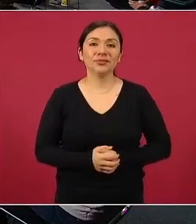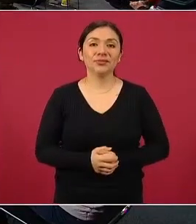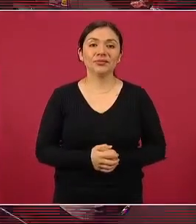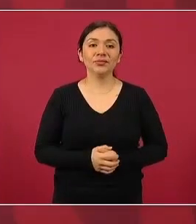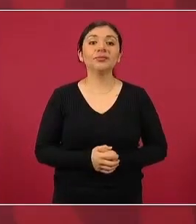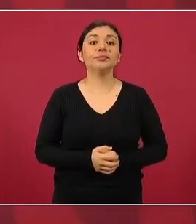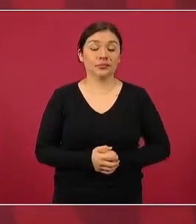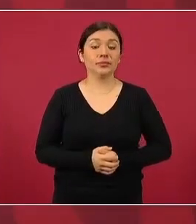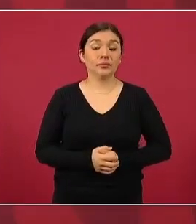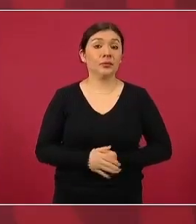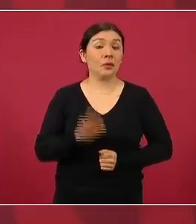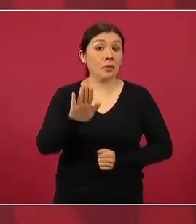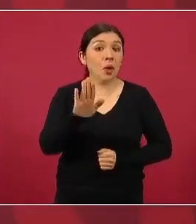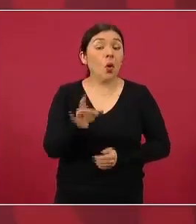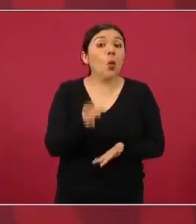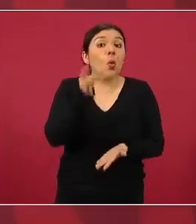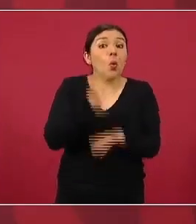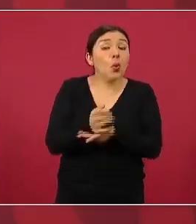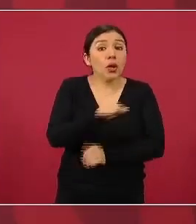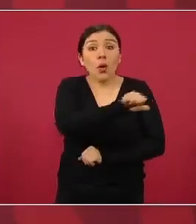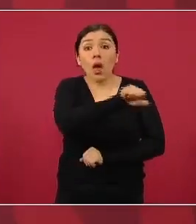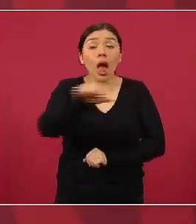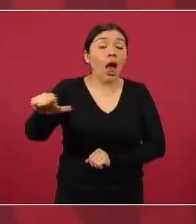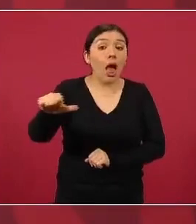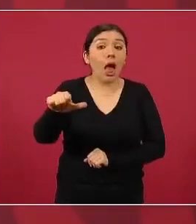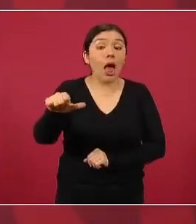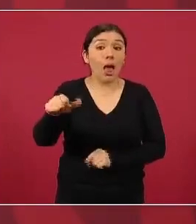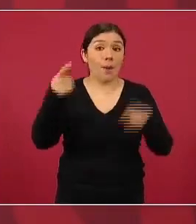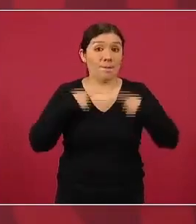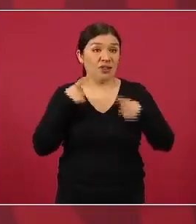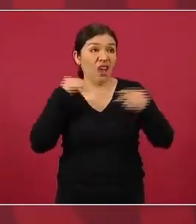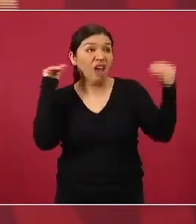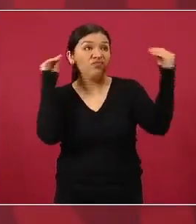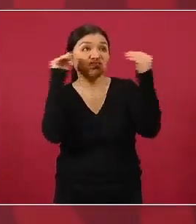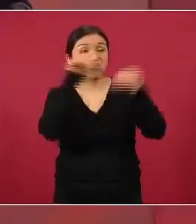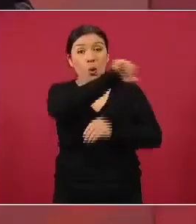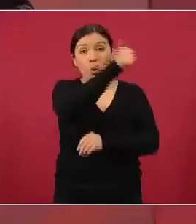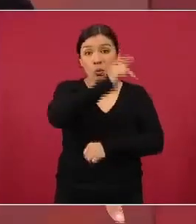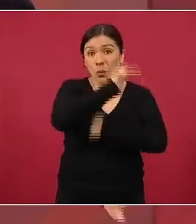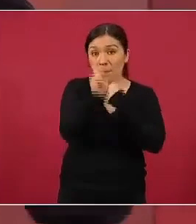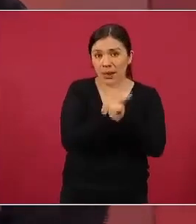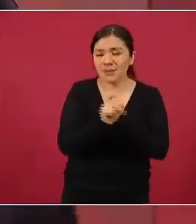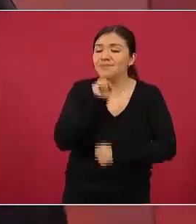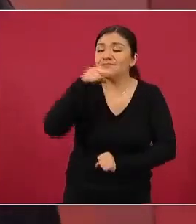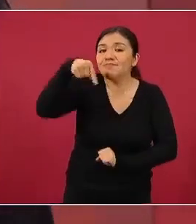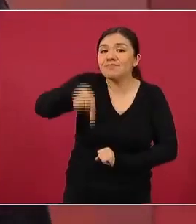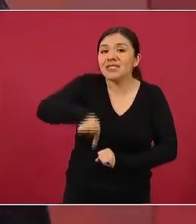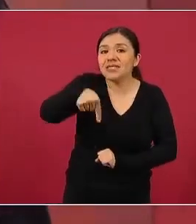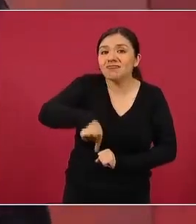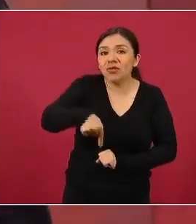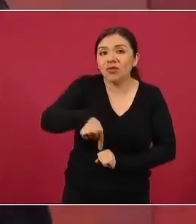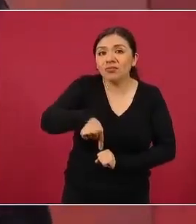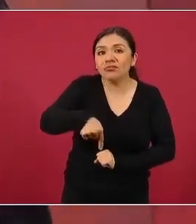Y repito, no solo a los diplomáticos extranjeros, a los nuestros,